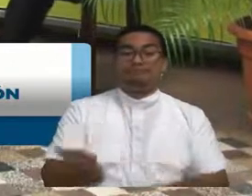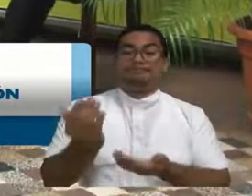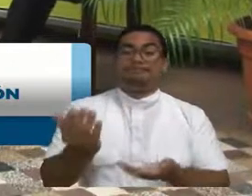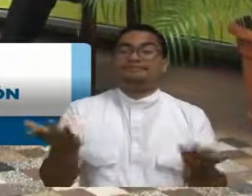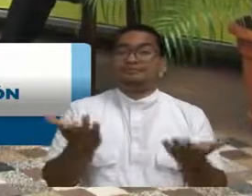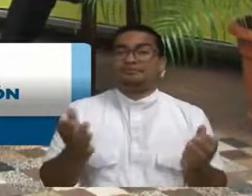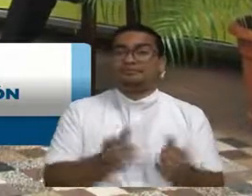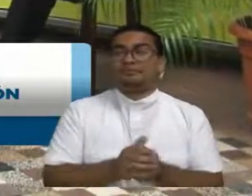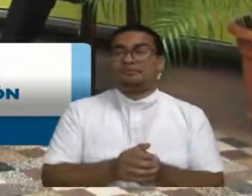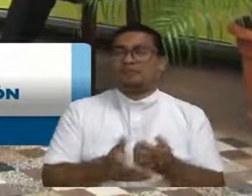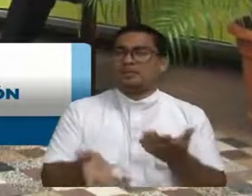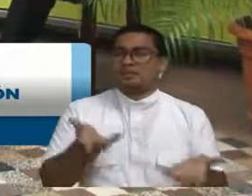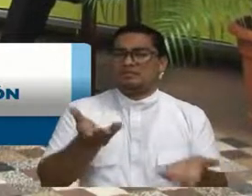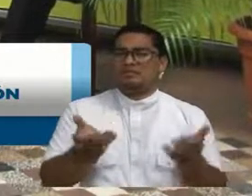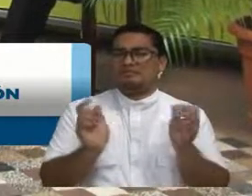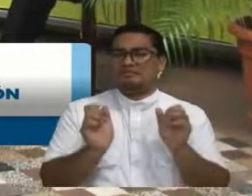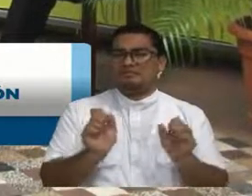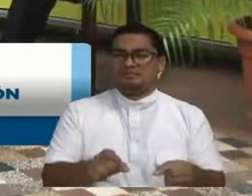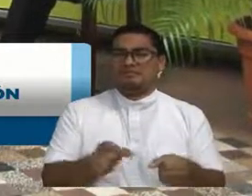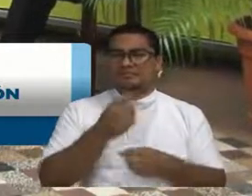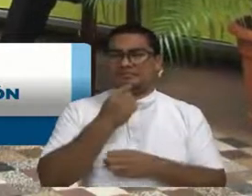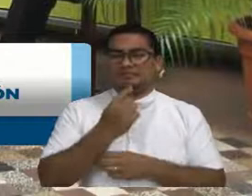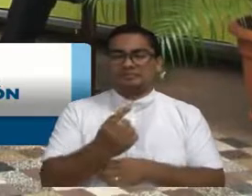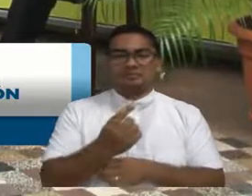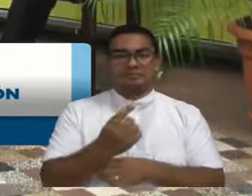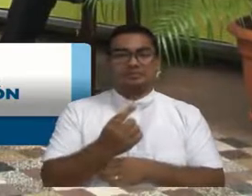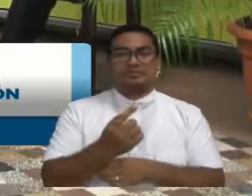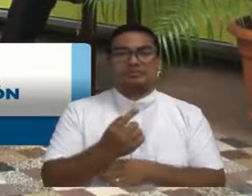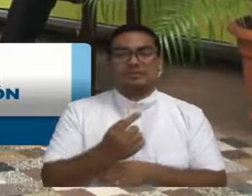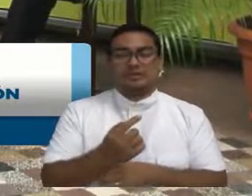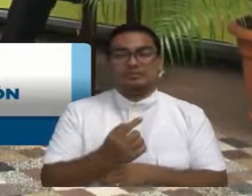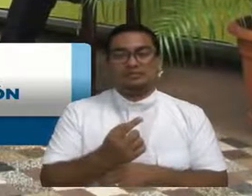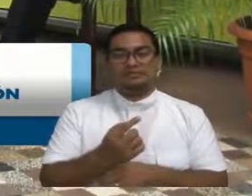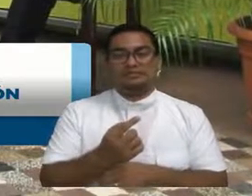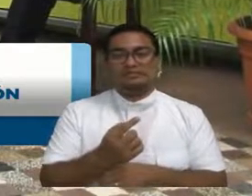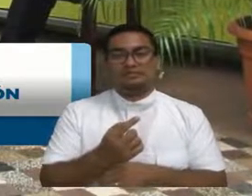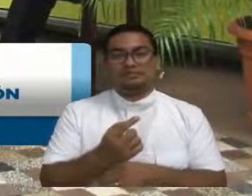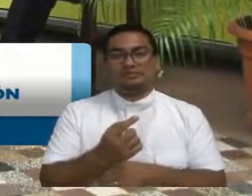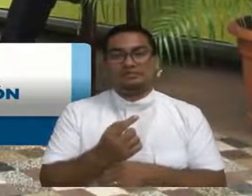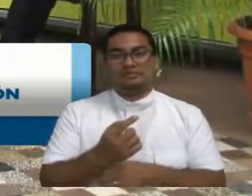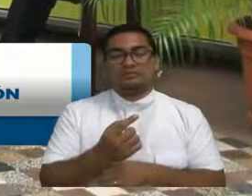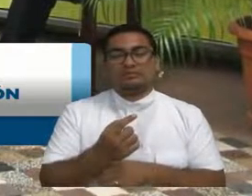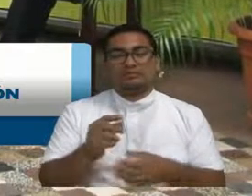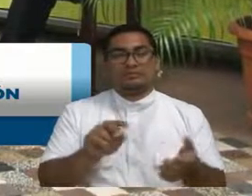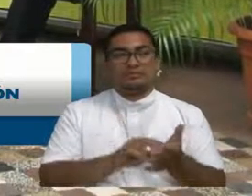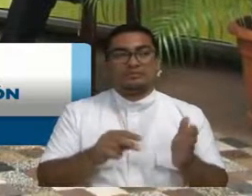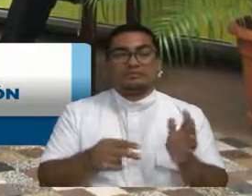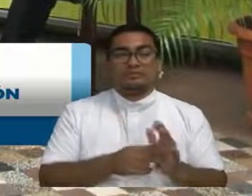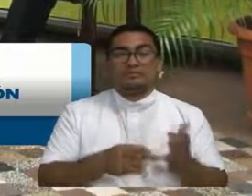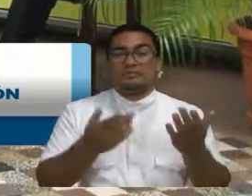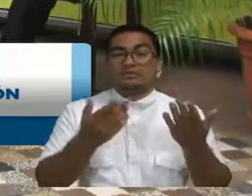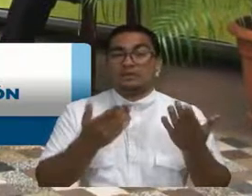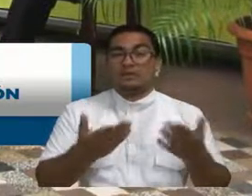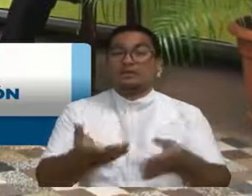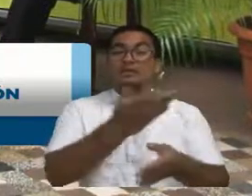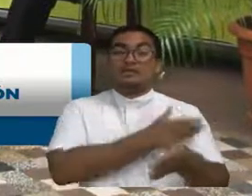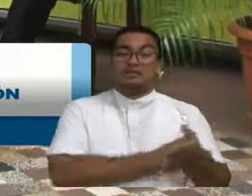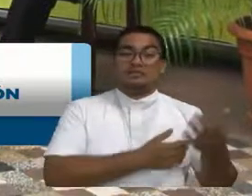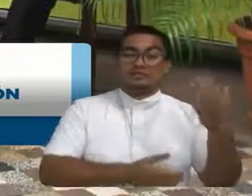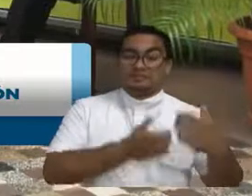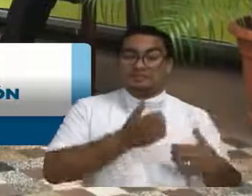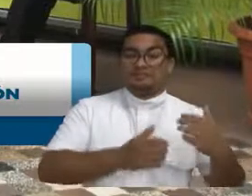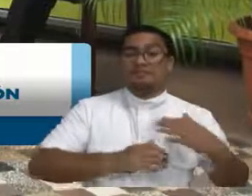Tiene mayor probabilidad de que le dé. Lógicamente, la primeriza, las que han tenido problemas en el embarazo,